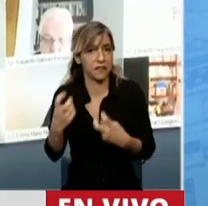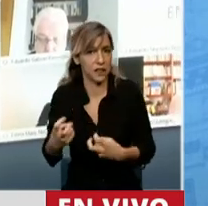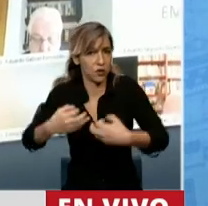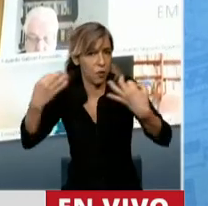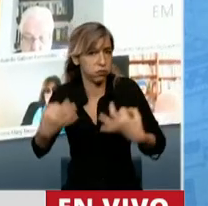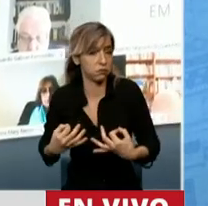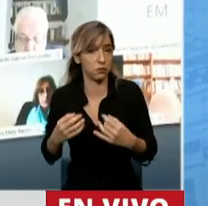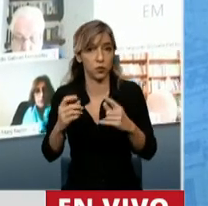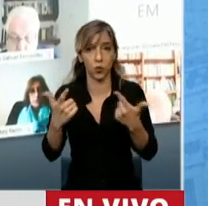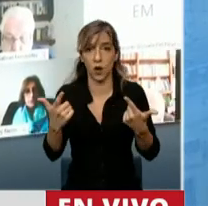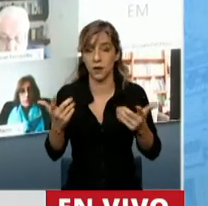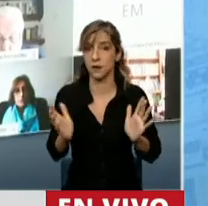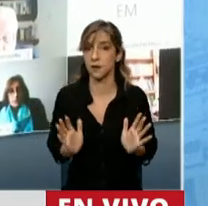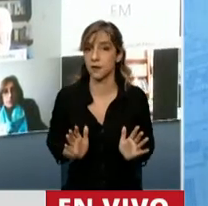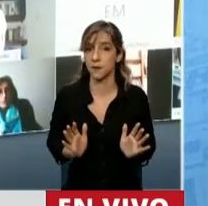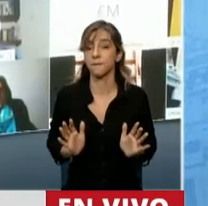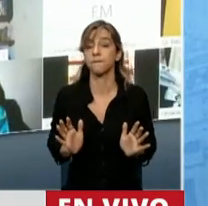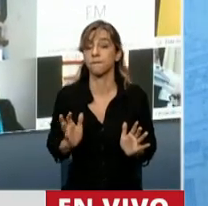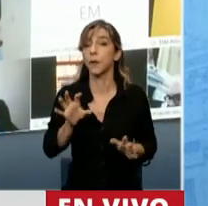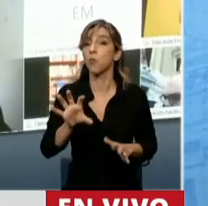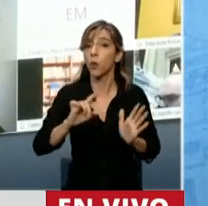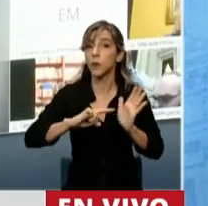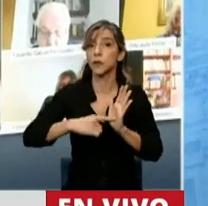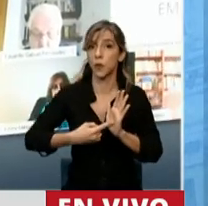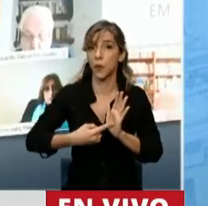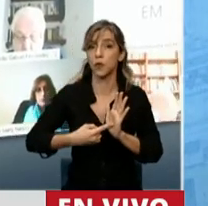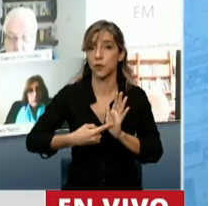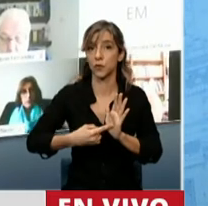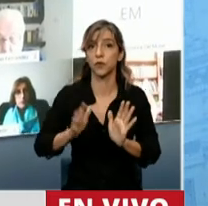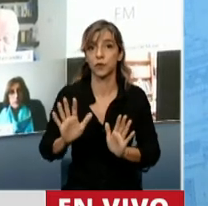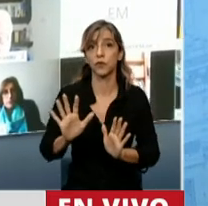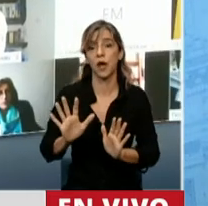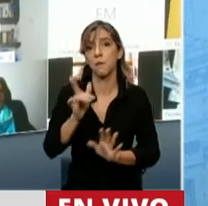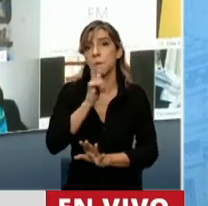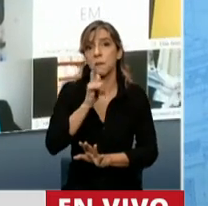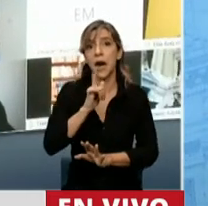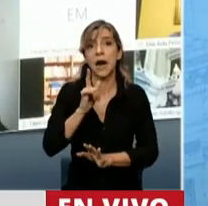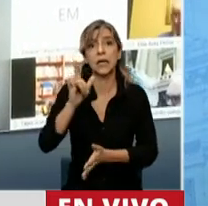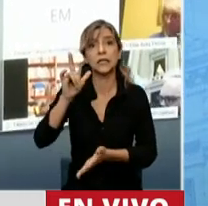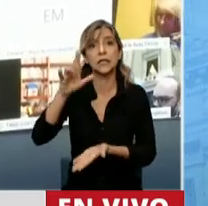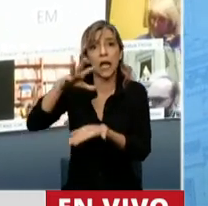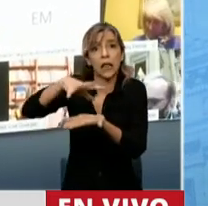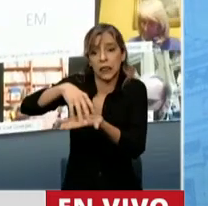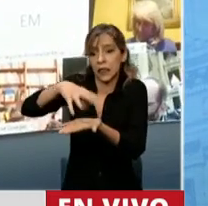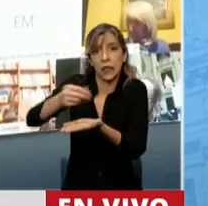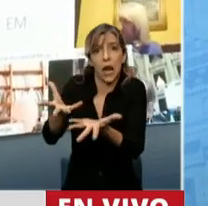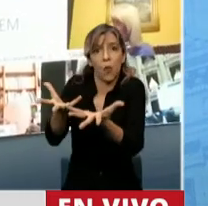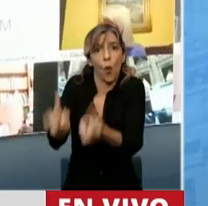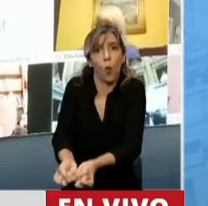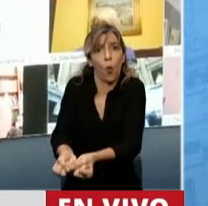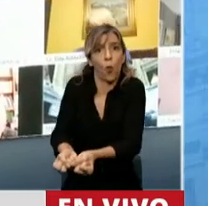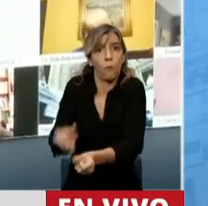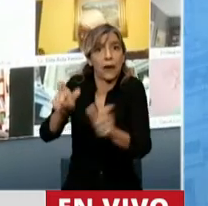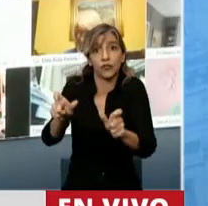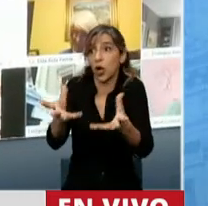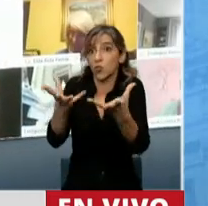la provincia de Buenos Aires, presidente, la tierra puede tragarse a sus habitantes y la política, esto sucede